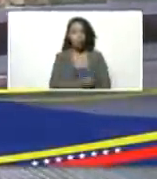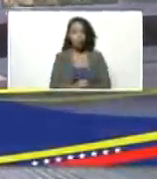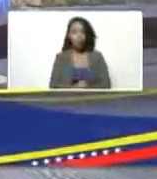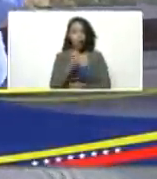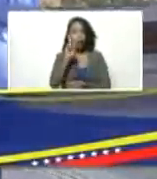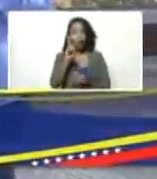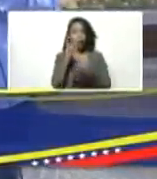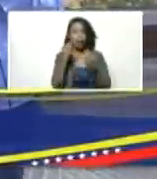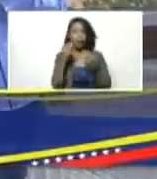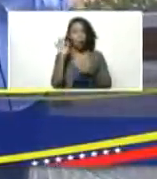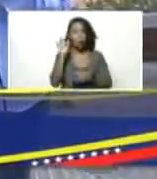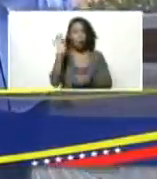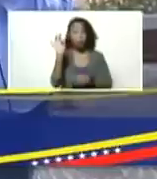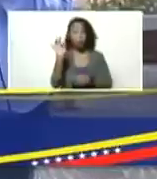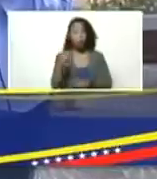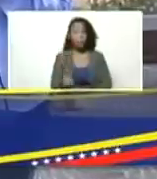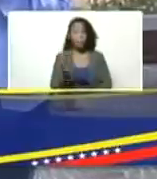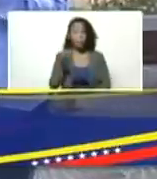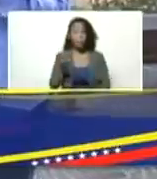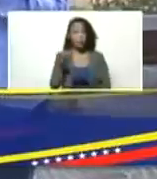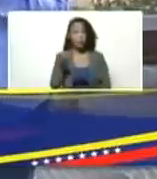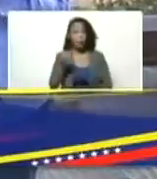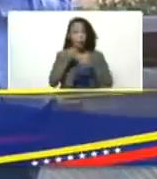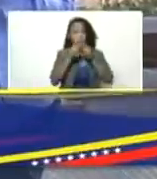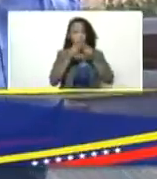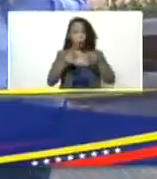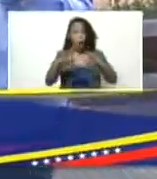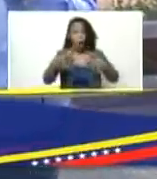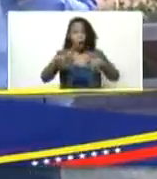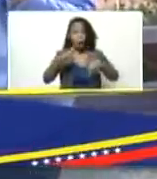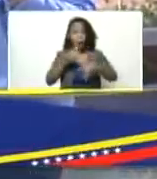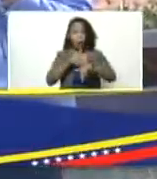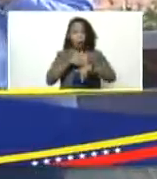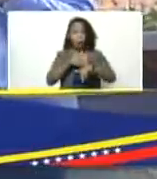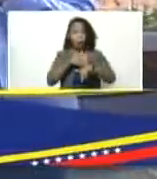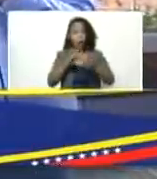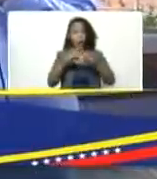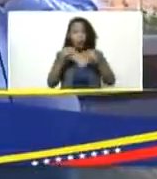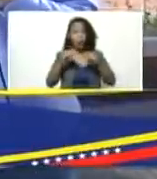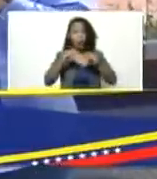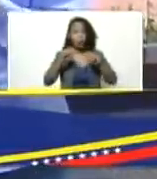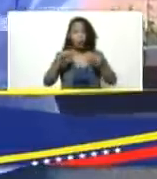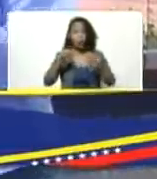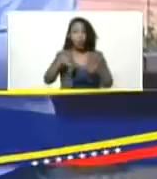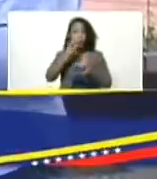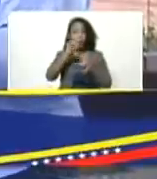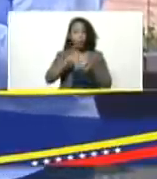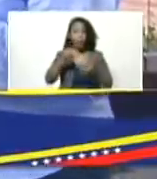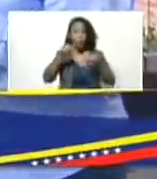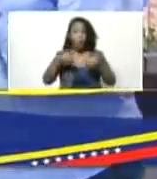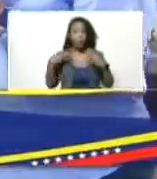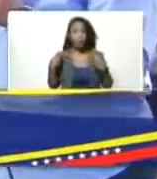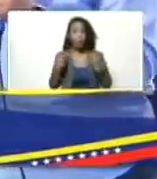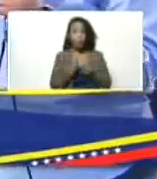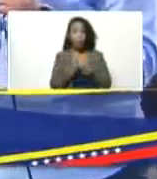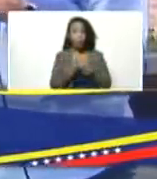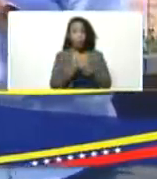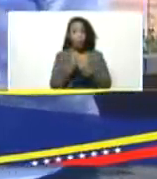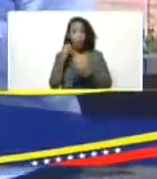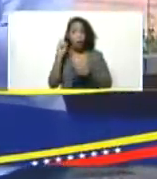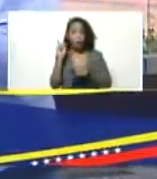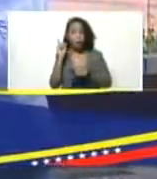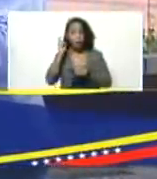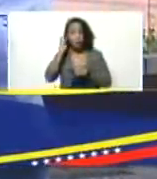de los tantos puntos itinerantes que están desplegados en este momento en todo el territorio nacional. Hoy nos acompaña esta